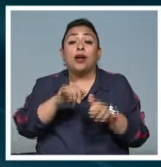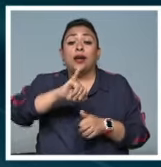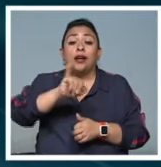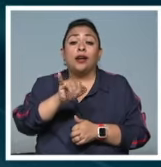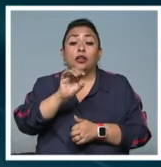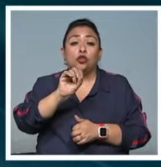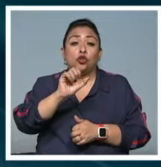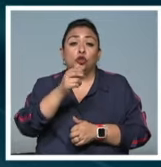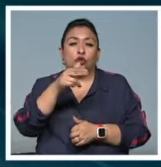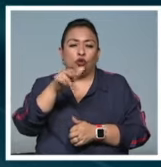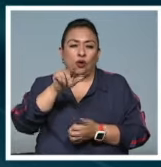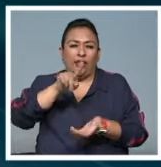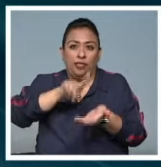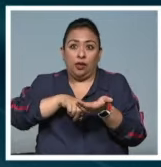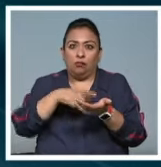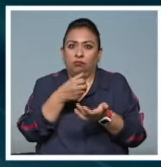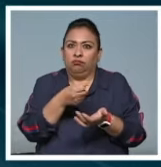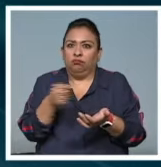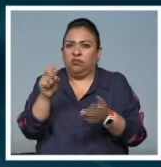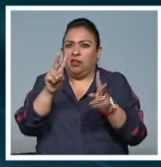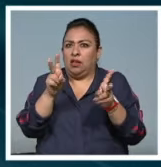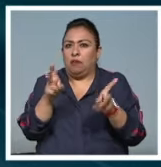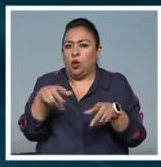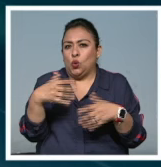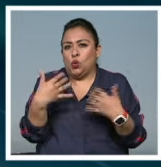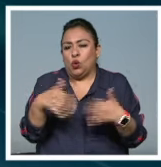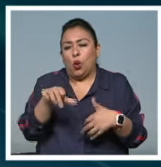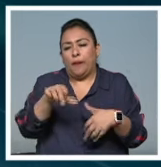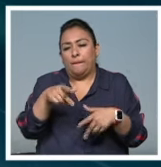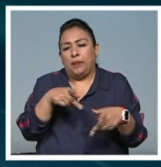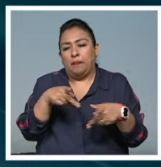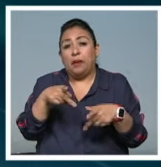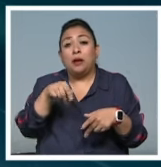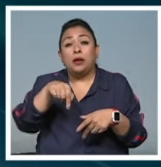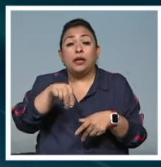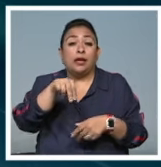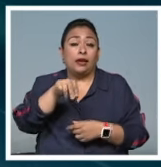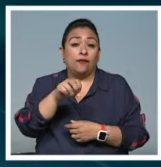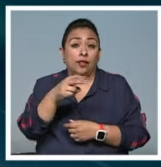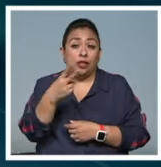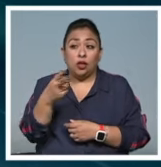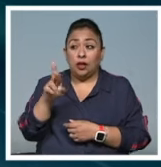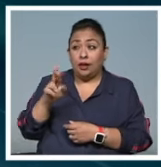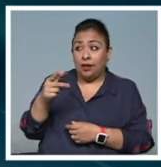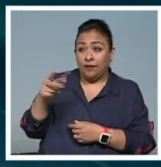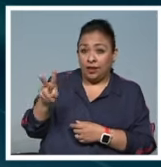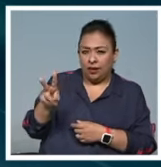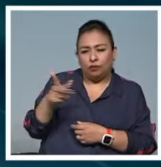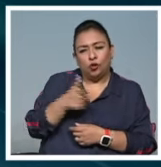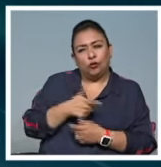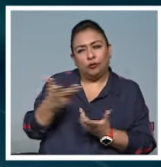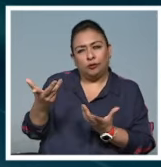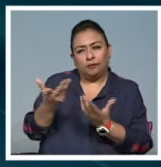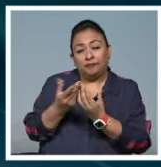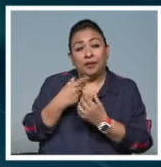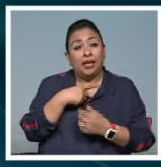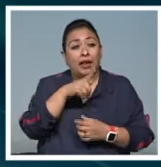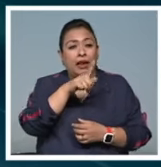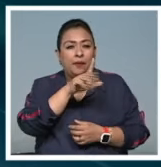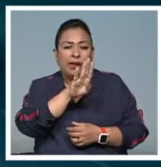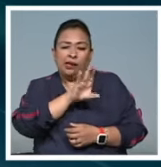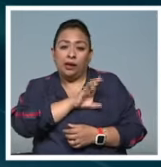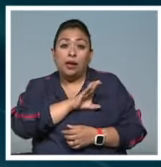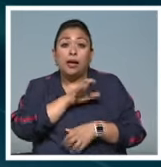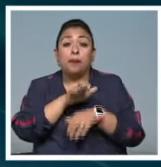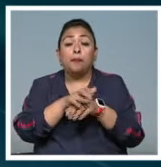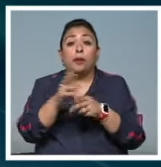Joshua Ocon como parte de los grandes contenidos que hemos preparado hoy en Noticias 22. Rafael García Villegas, qué alegría estar contigo. Mi querida Laura